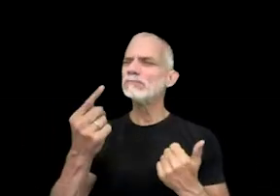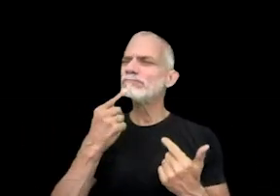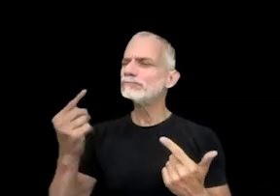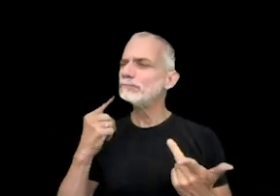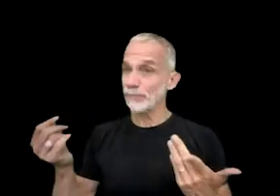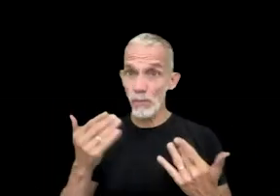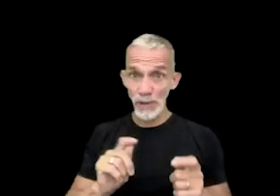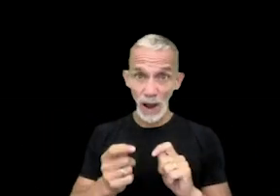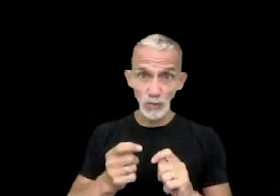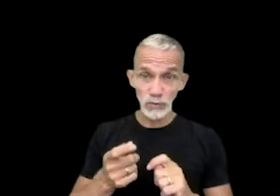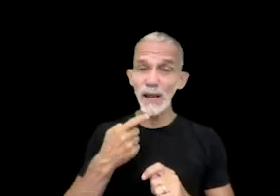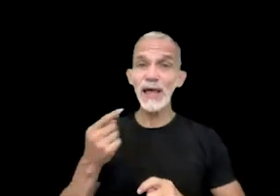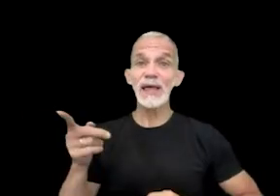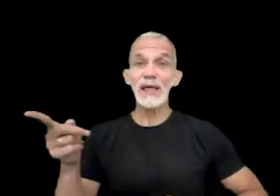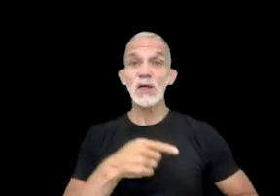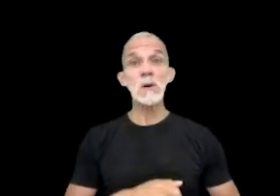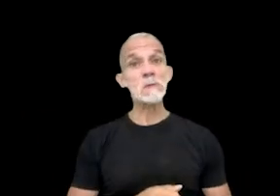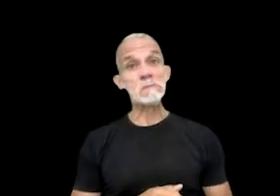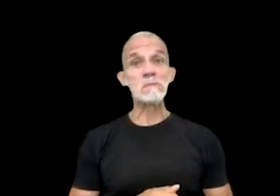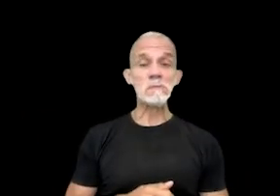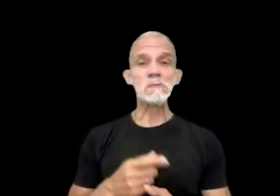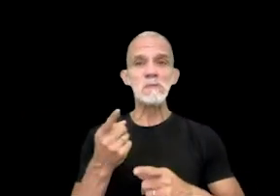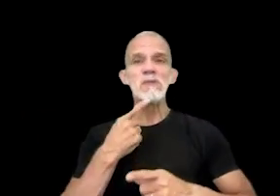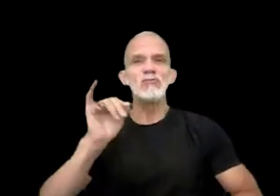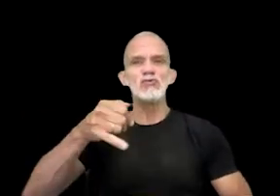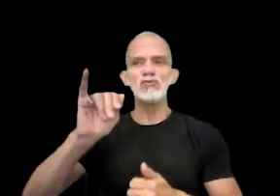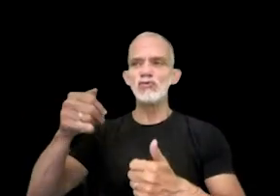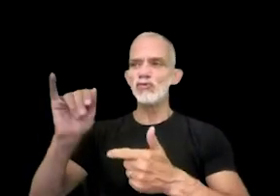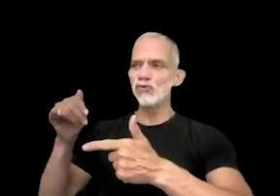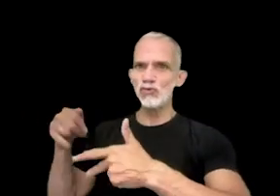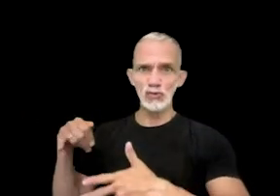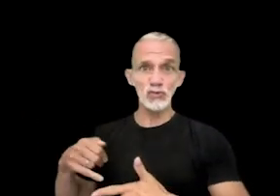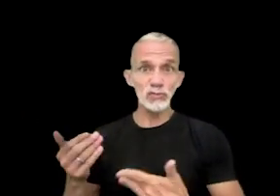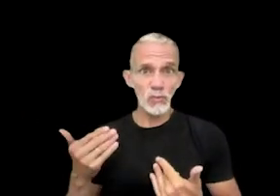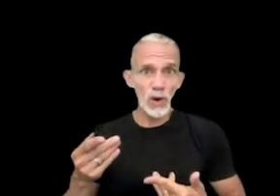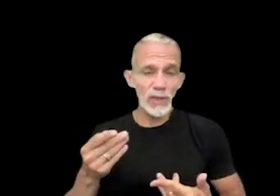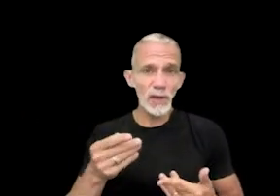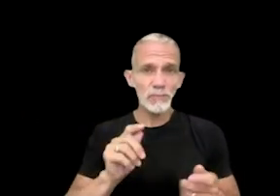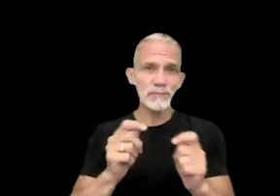¿puedo ajustar? Y los estudios contables y jurídicos firman, sí, se pueden ajustar los quebrantos.